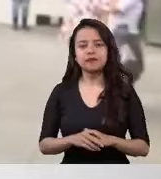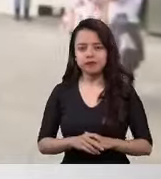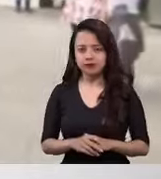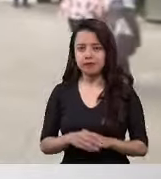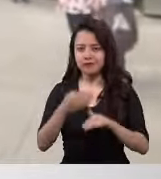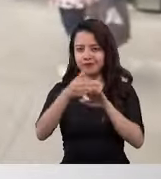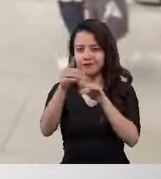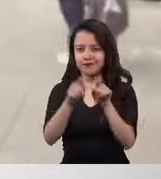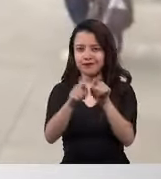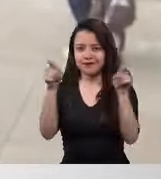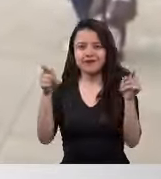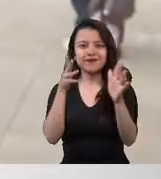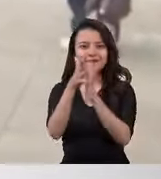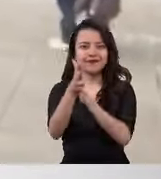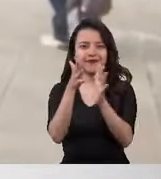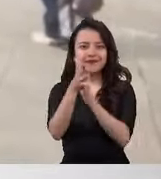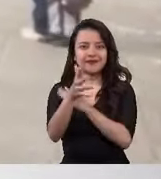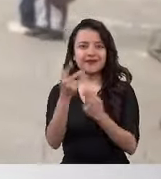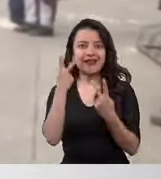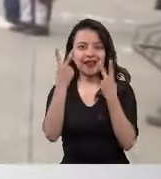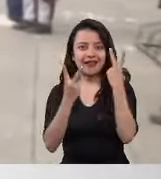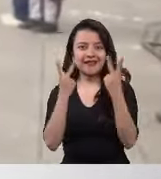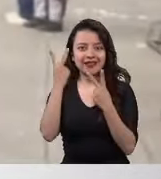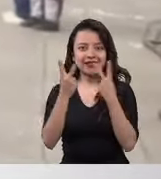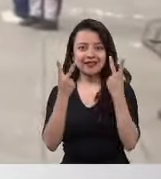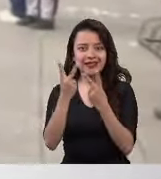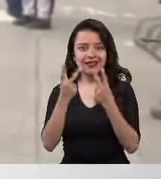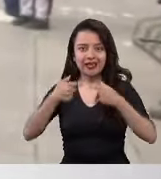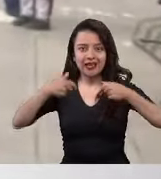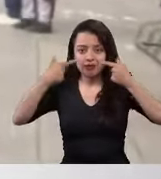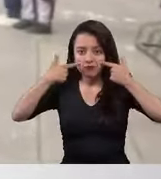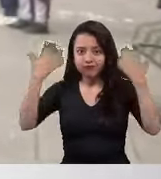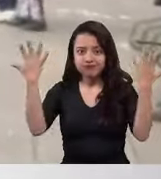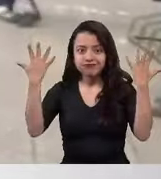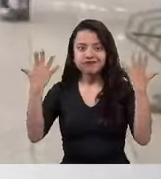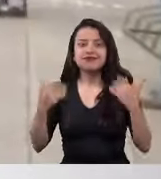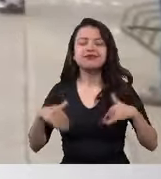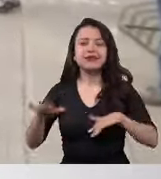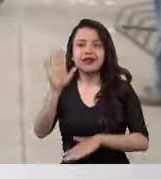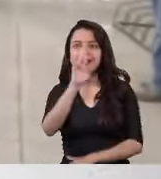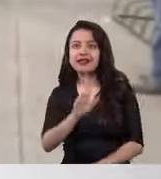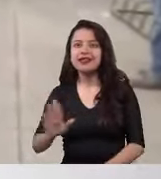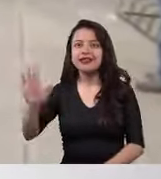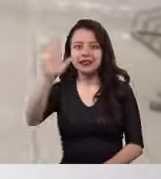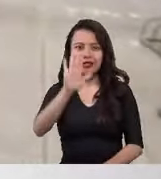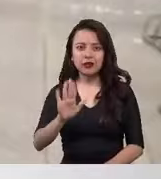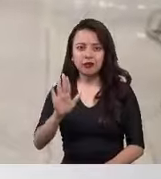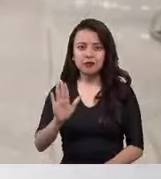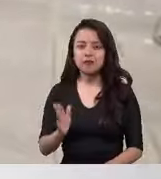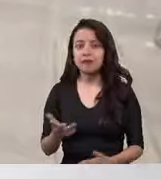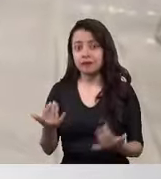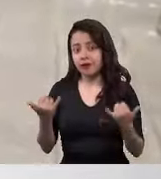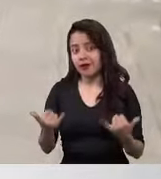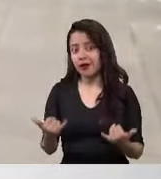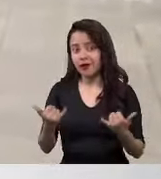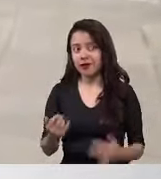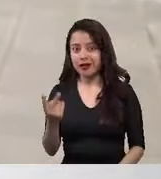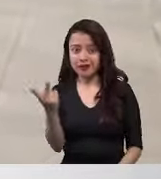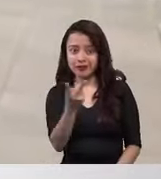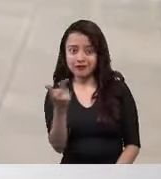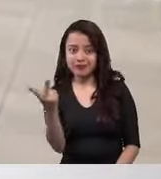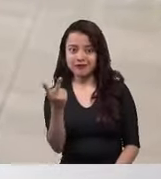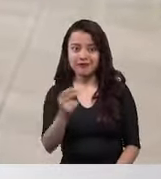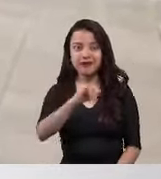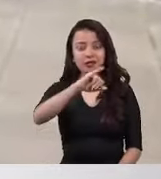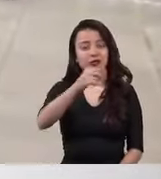de la visita relámpago nuestra a esta hermosísima región. Pero por ahora, mis queridas Joana